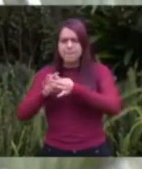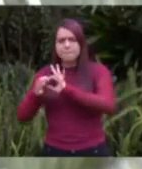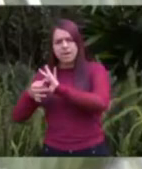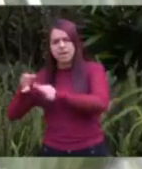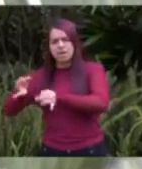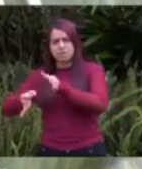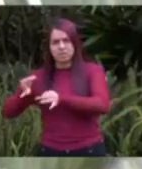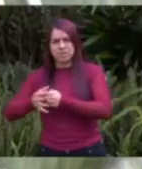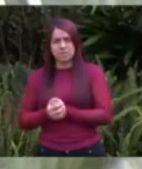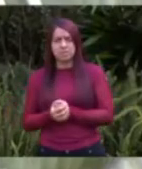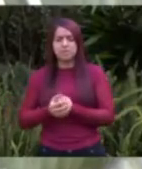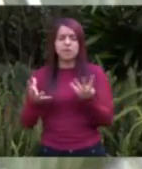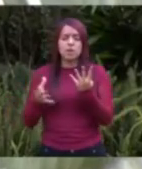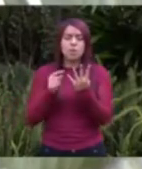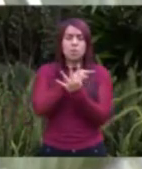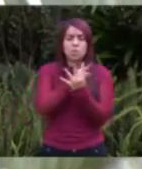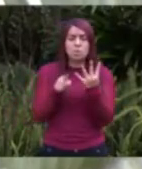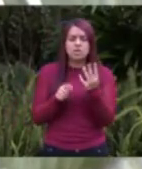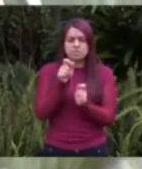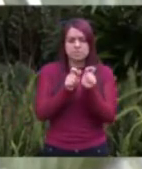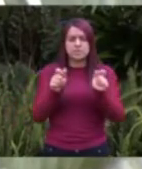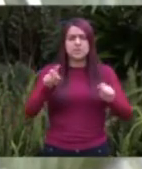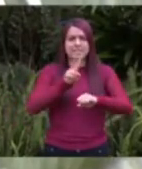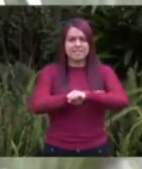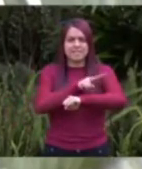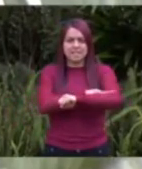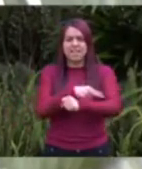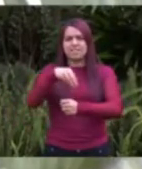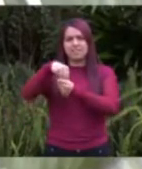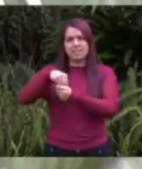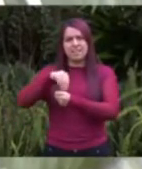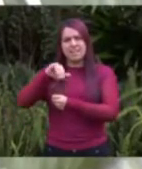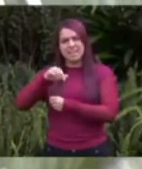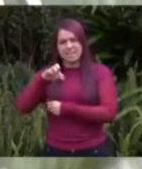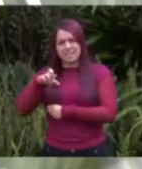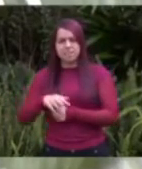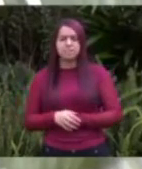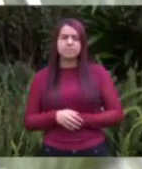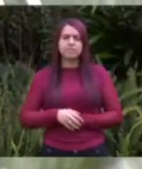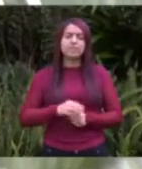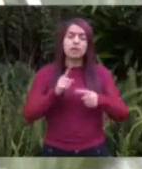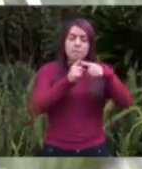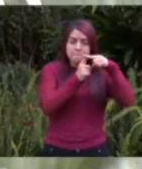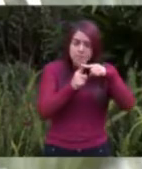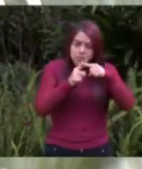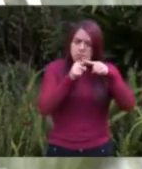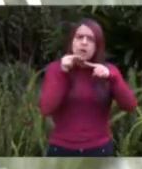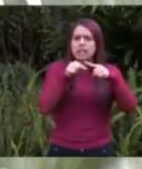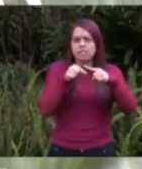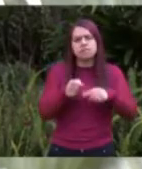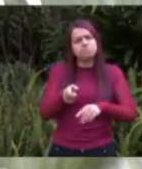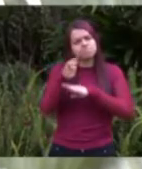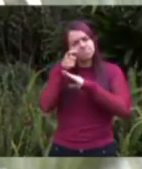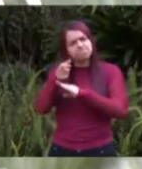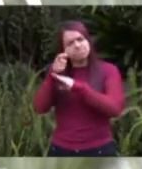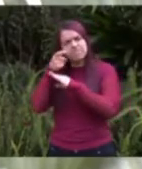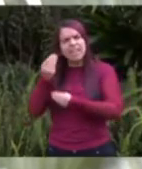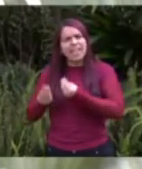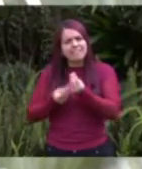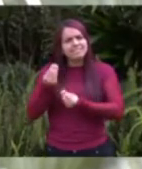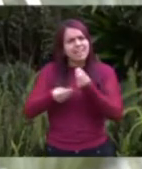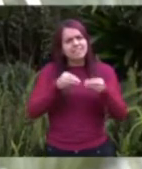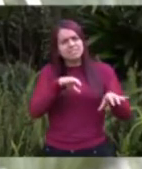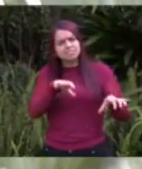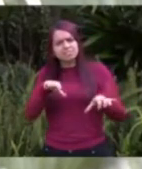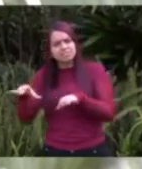nuestras cuatro delegadas con funciones de intervención ante la JEP, la Procuraduría ha ejercido control a todas las actuaciones que adelanta